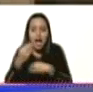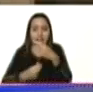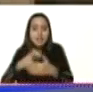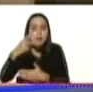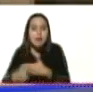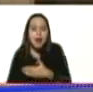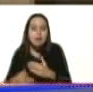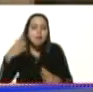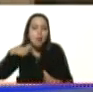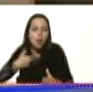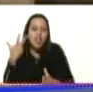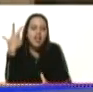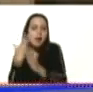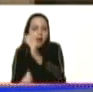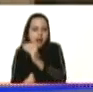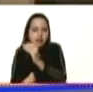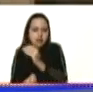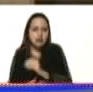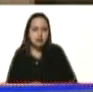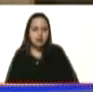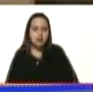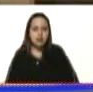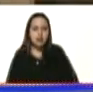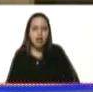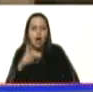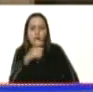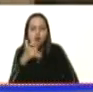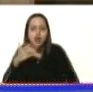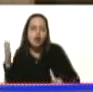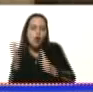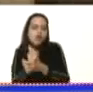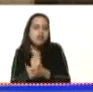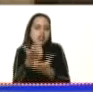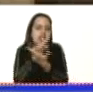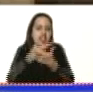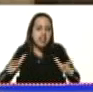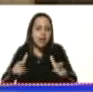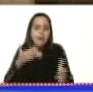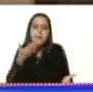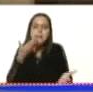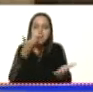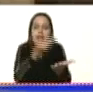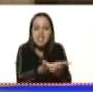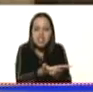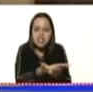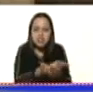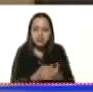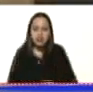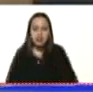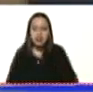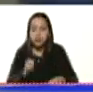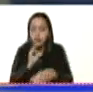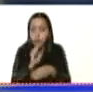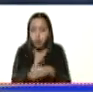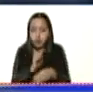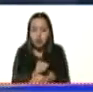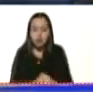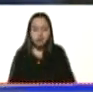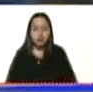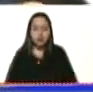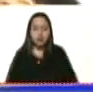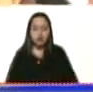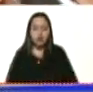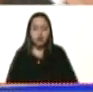fuga, conquista su libertad, pide asilo y abrigo